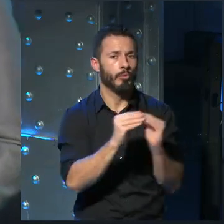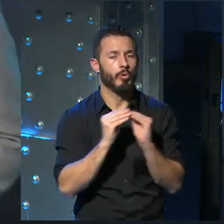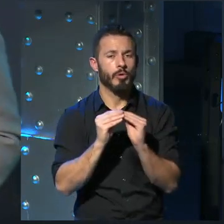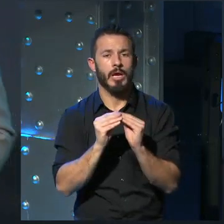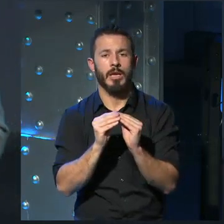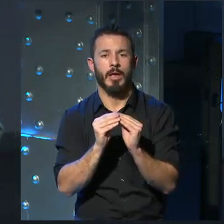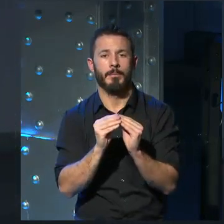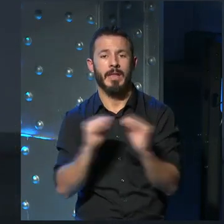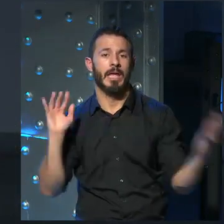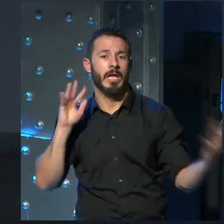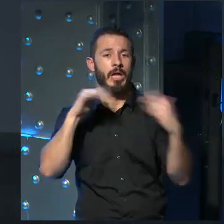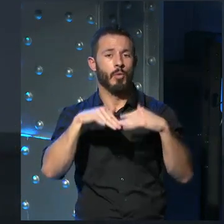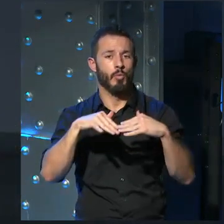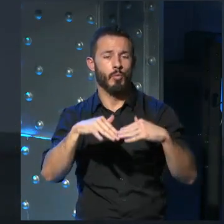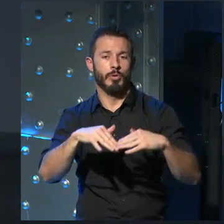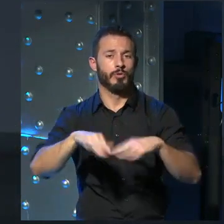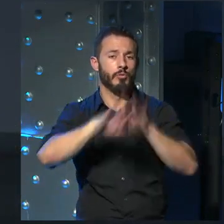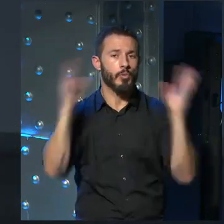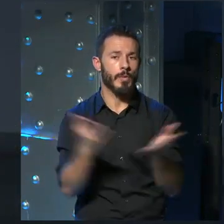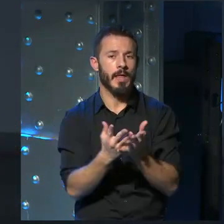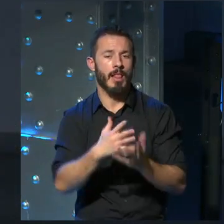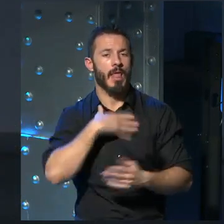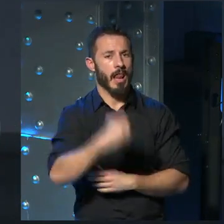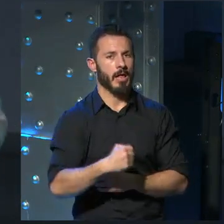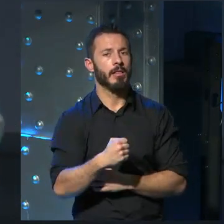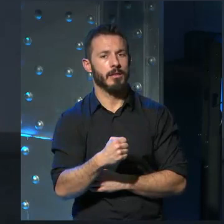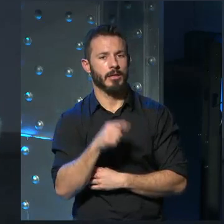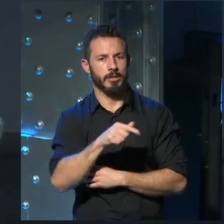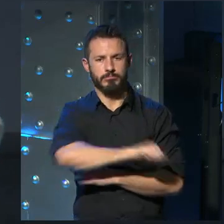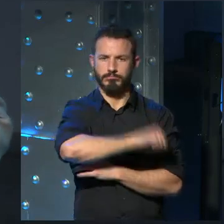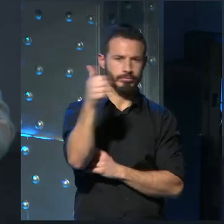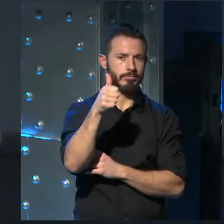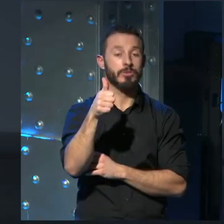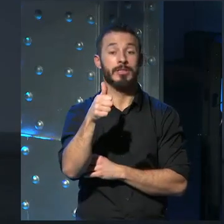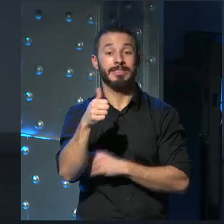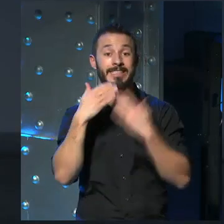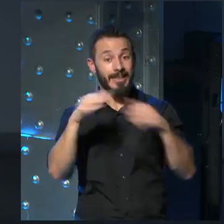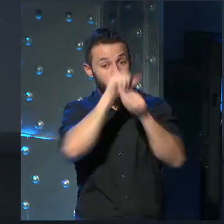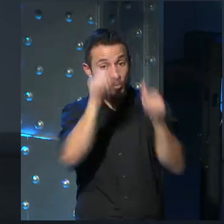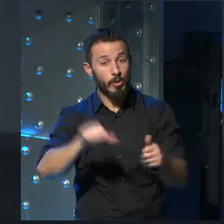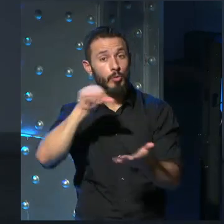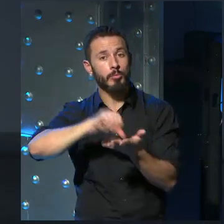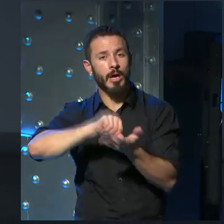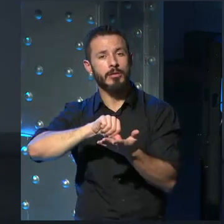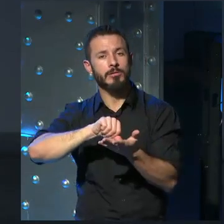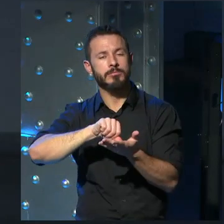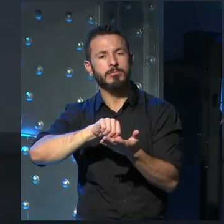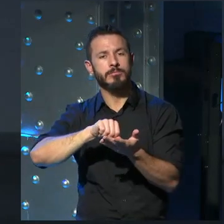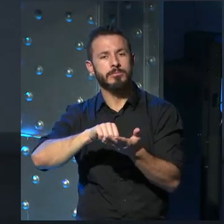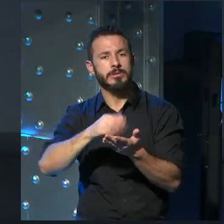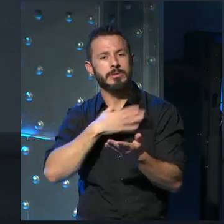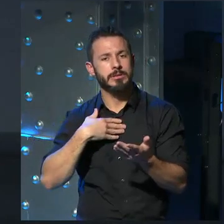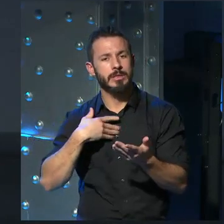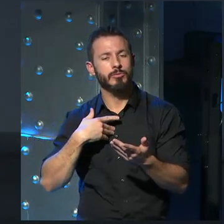una semana antes en Bogotá. Y ese modelo urbano nosotros lo queremos extender para crear también